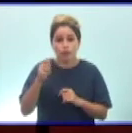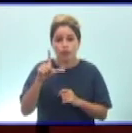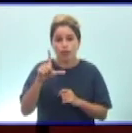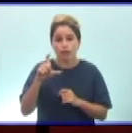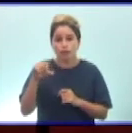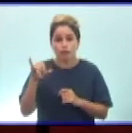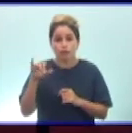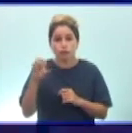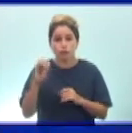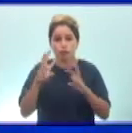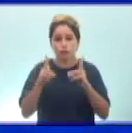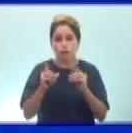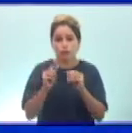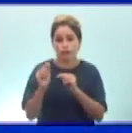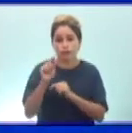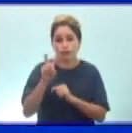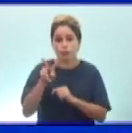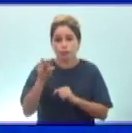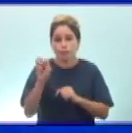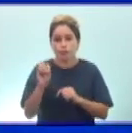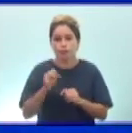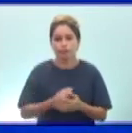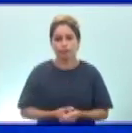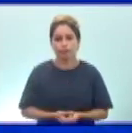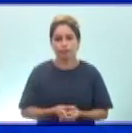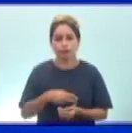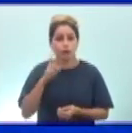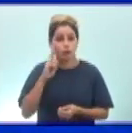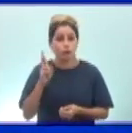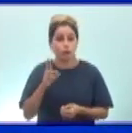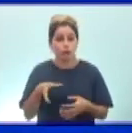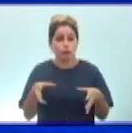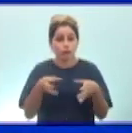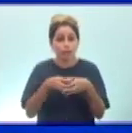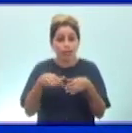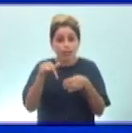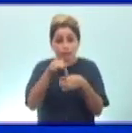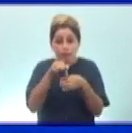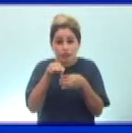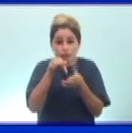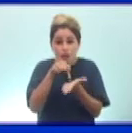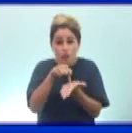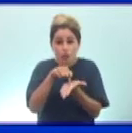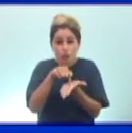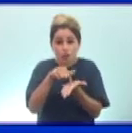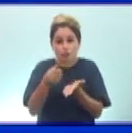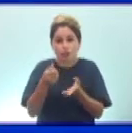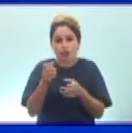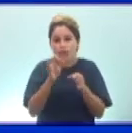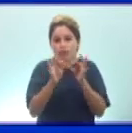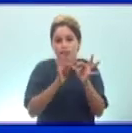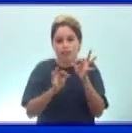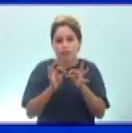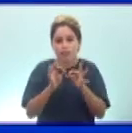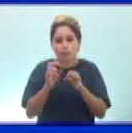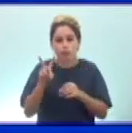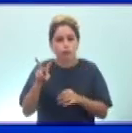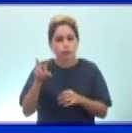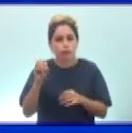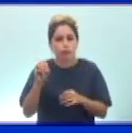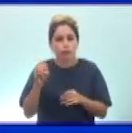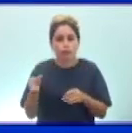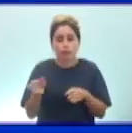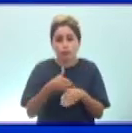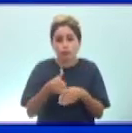nuevamente que si su número atómico es 20, la cantidad de protones que hay en el núcleo de este átomo son 20. Por lo tanto, voy a distribuir 20